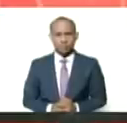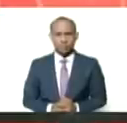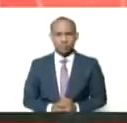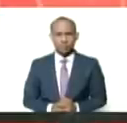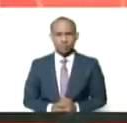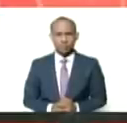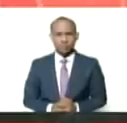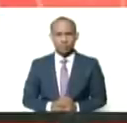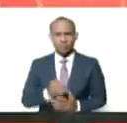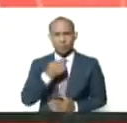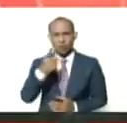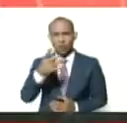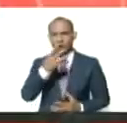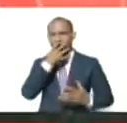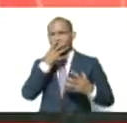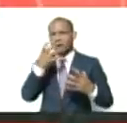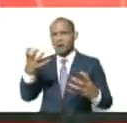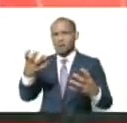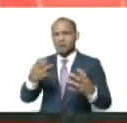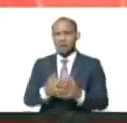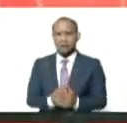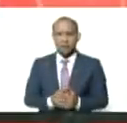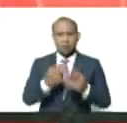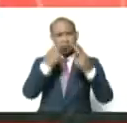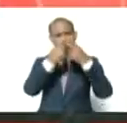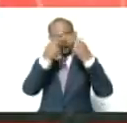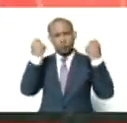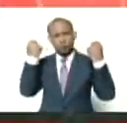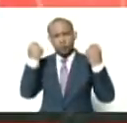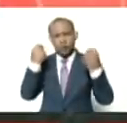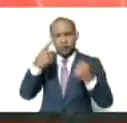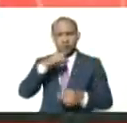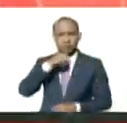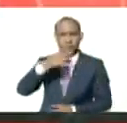Bueno, ese grito que inocente para entonces